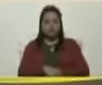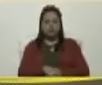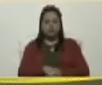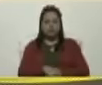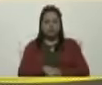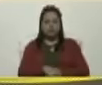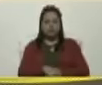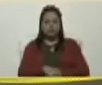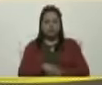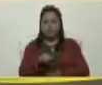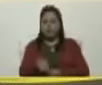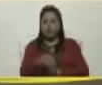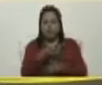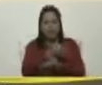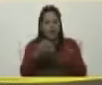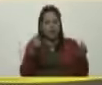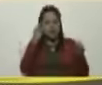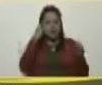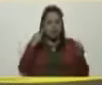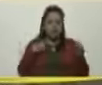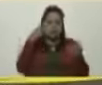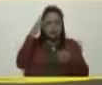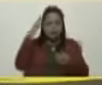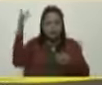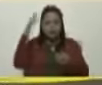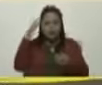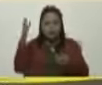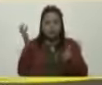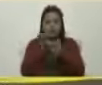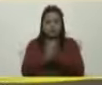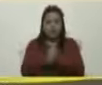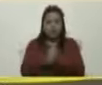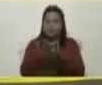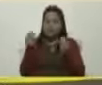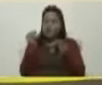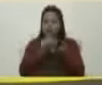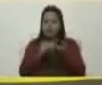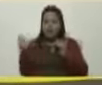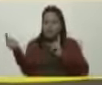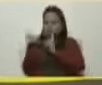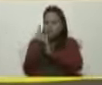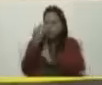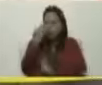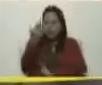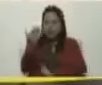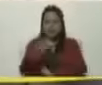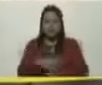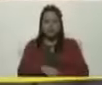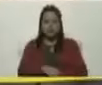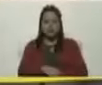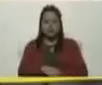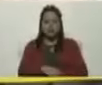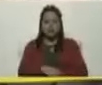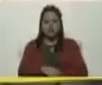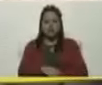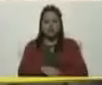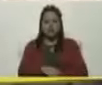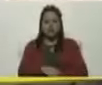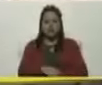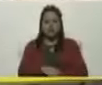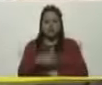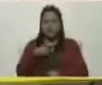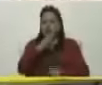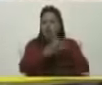día. Mire, yo soñé muchas veces conversar con usted, he hecho y he